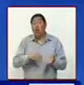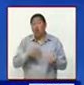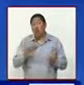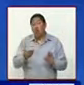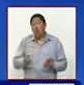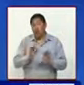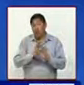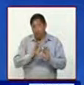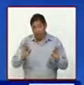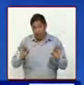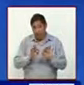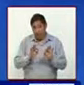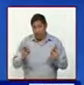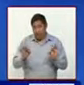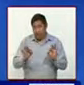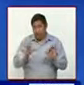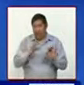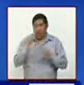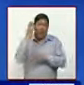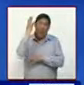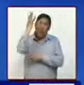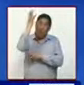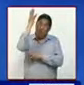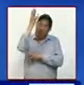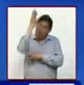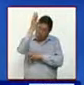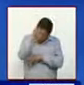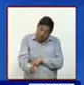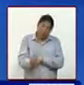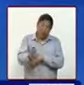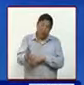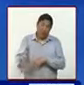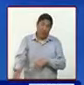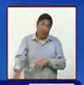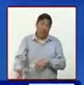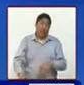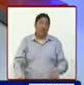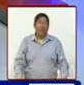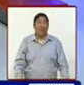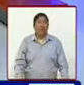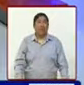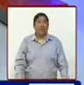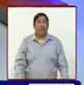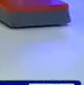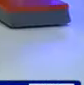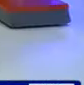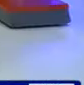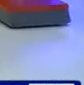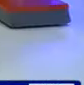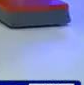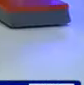vidas en esa tragedia, porque el árbol era muy grande y vieron, destrozó prácticamente todo.